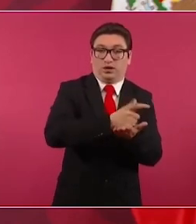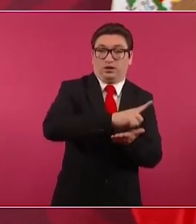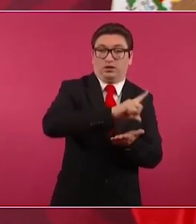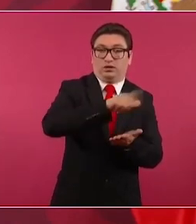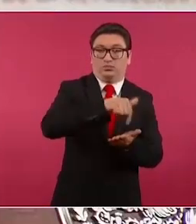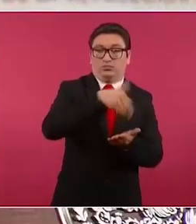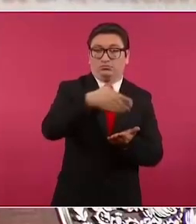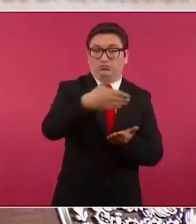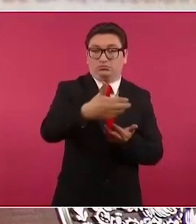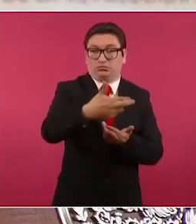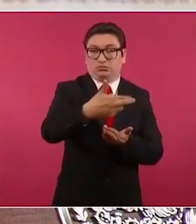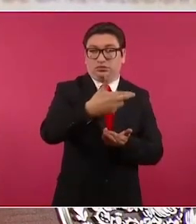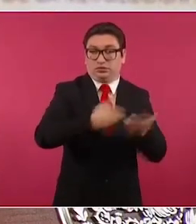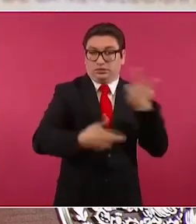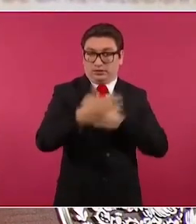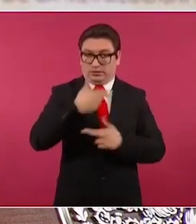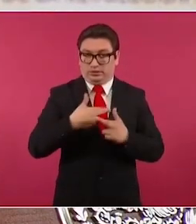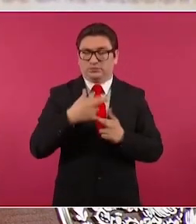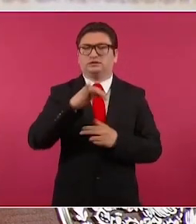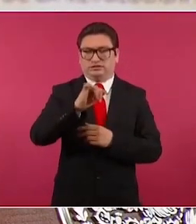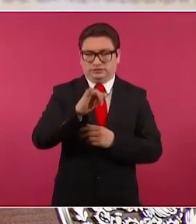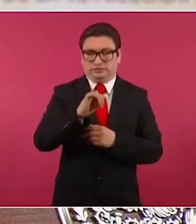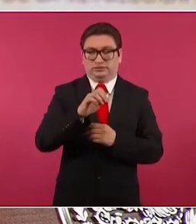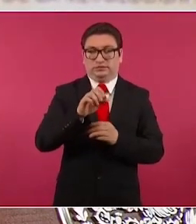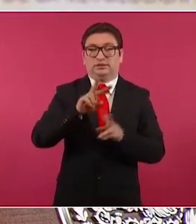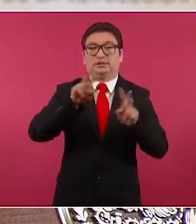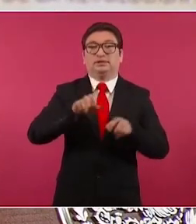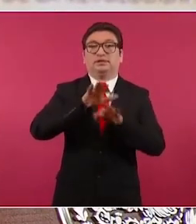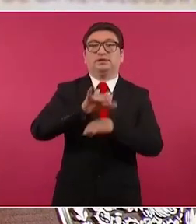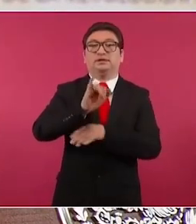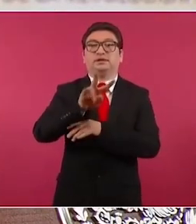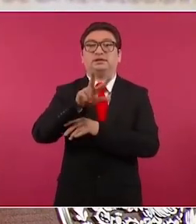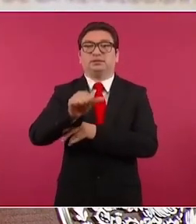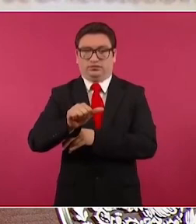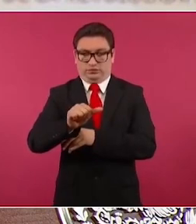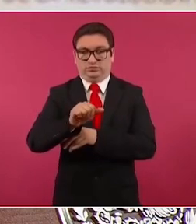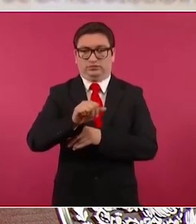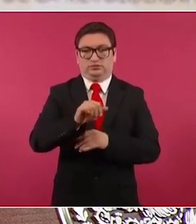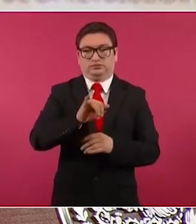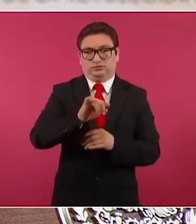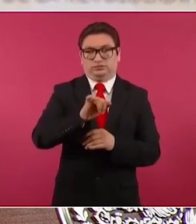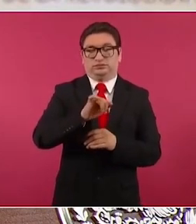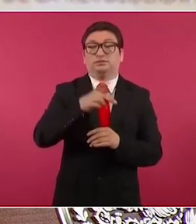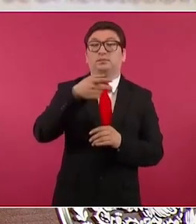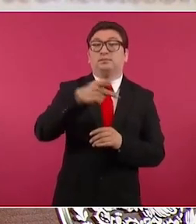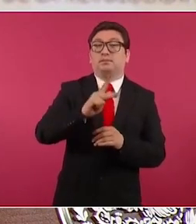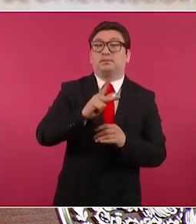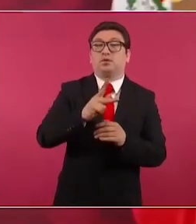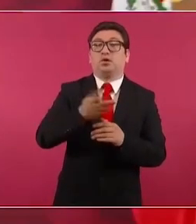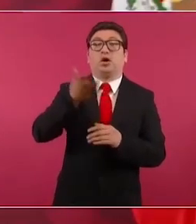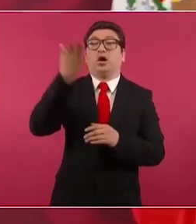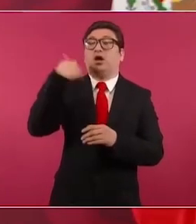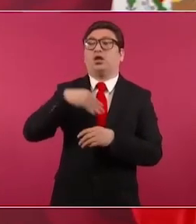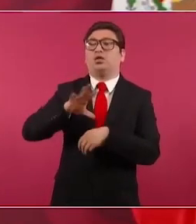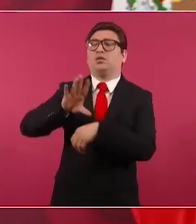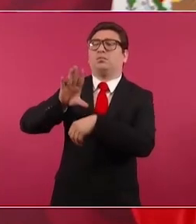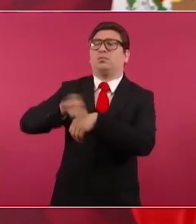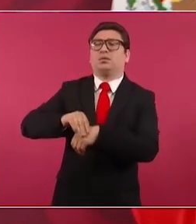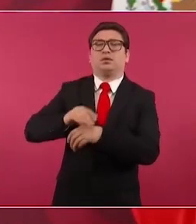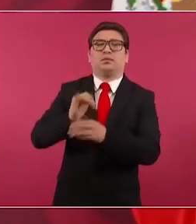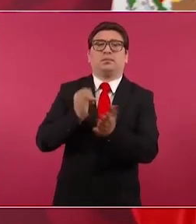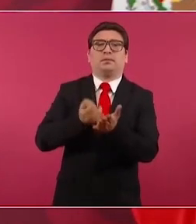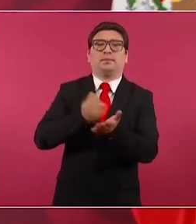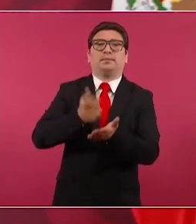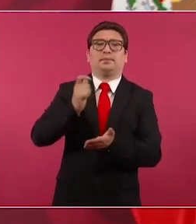sobre todo en lo que tiene que ver con el IVA, pero no condonaciones de impuestos como era antes.